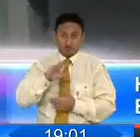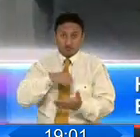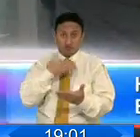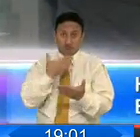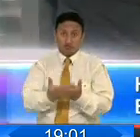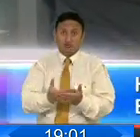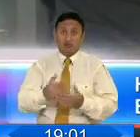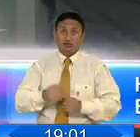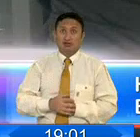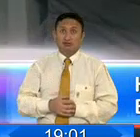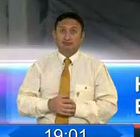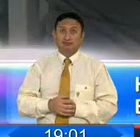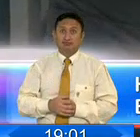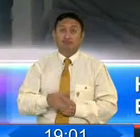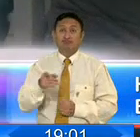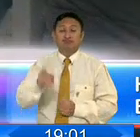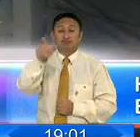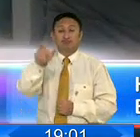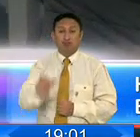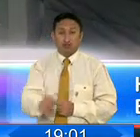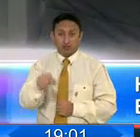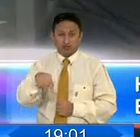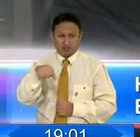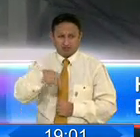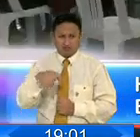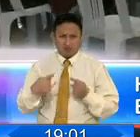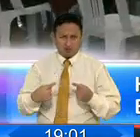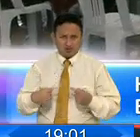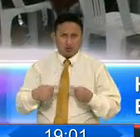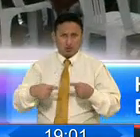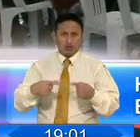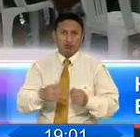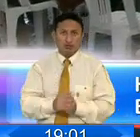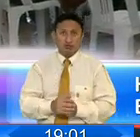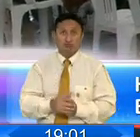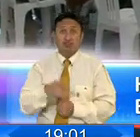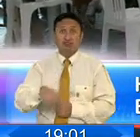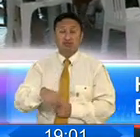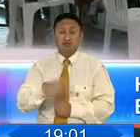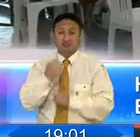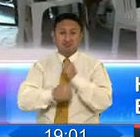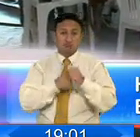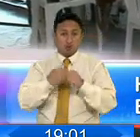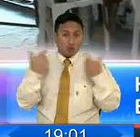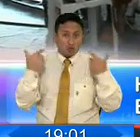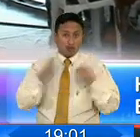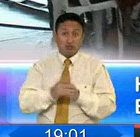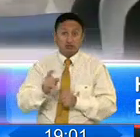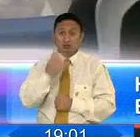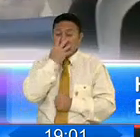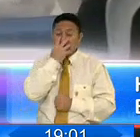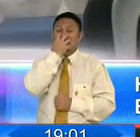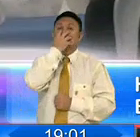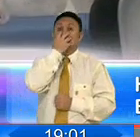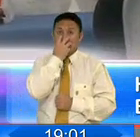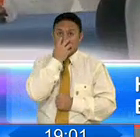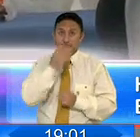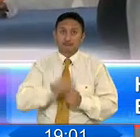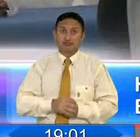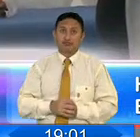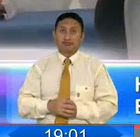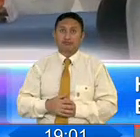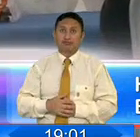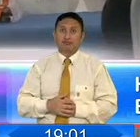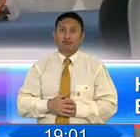de la pandemia. La presencia de enfermos aquí es frecuente, vienen de todas las edades con oxígeno. Lisbeth es de aquellas familiares que desde la mañana de